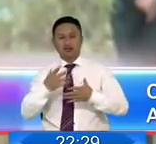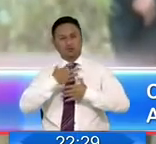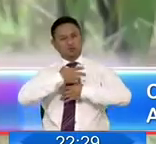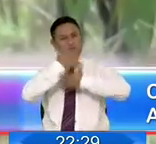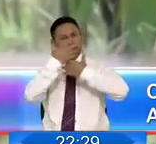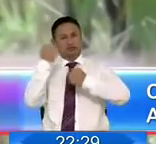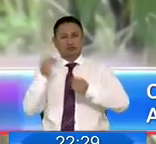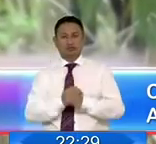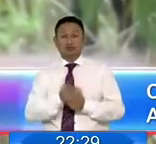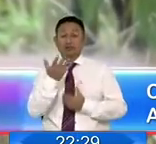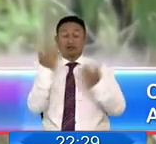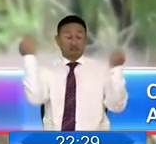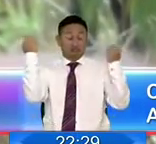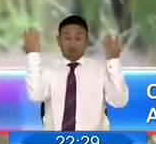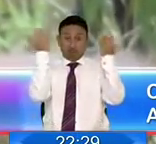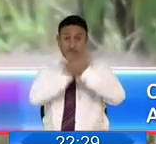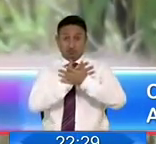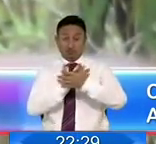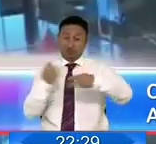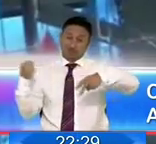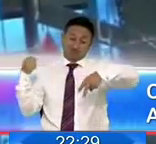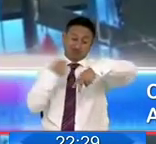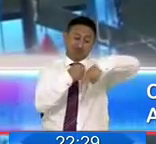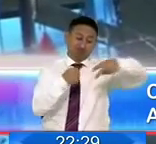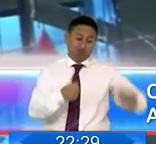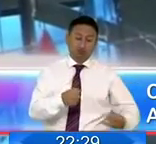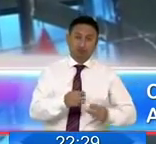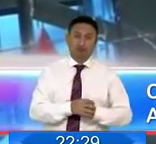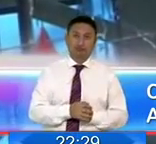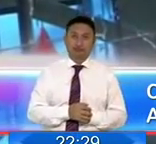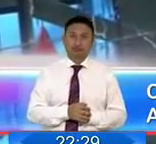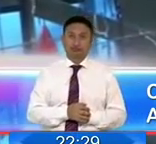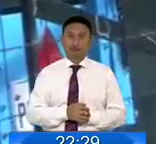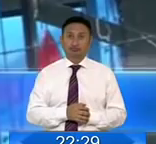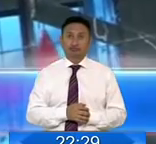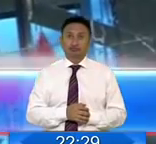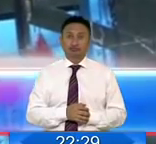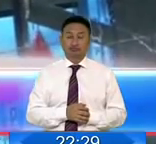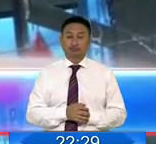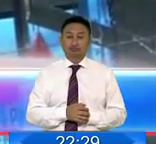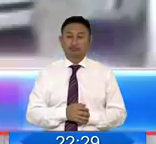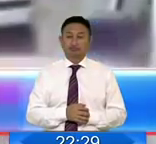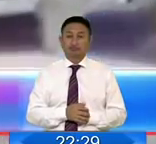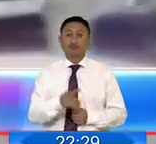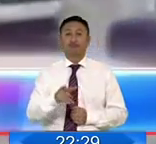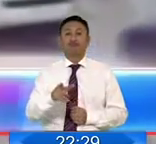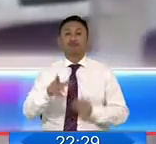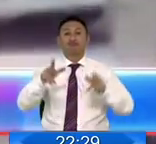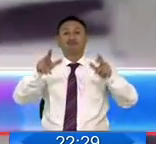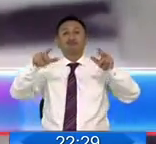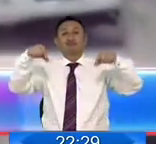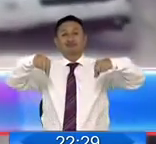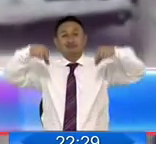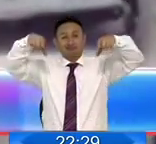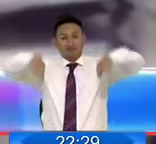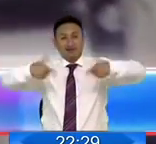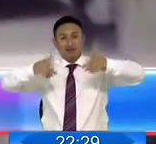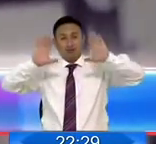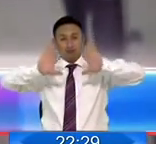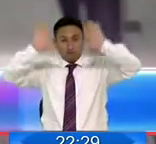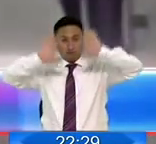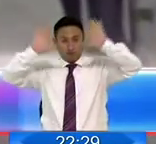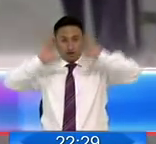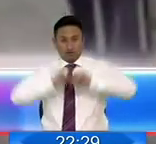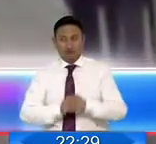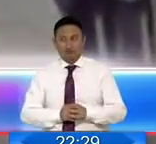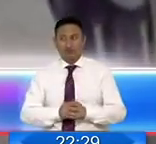aparentemente lo confundieron, provocando su deceso. Una discusión en las canchas de boli de aquí de la localidad, donde había